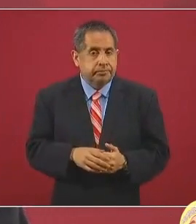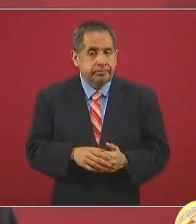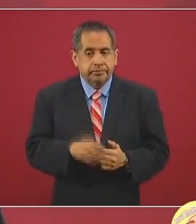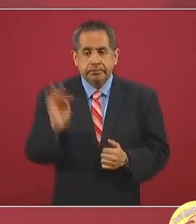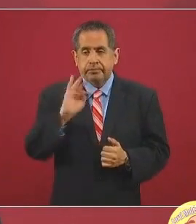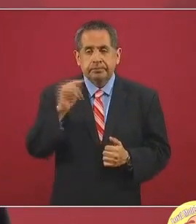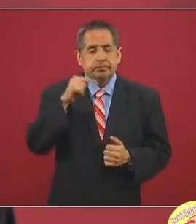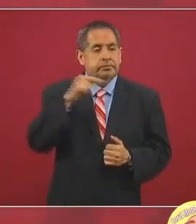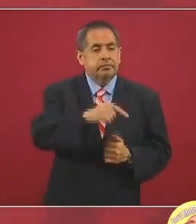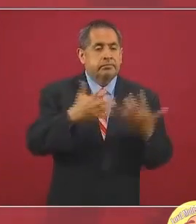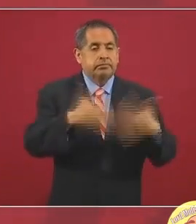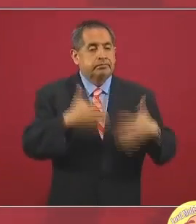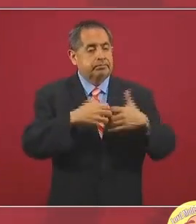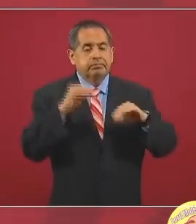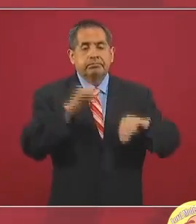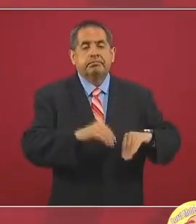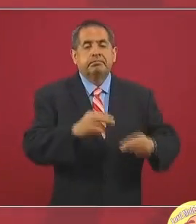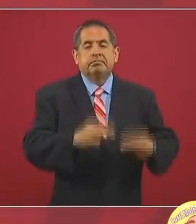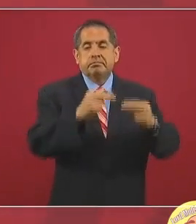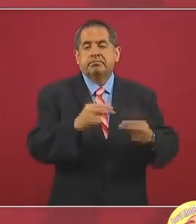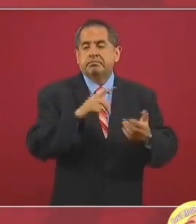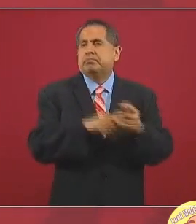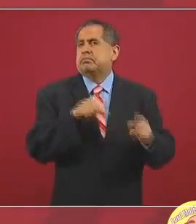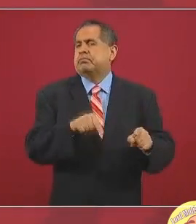de una planta de